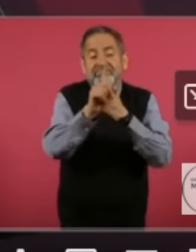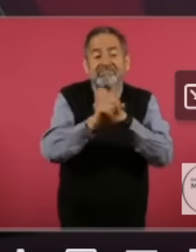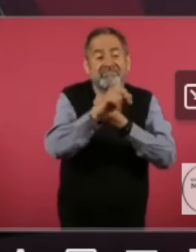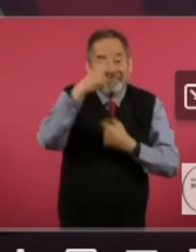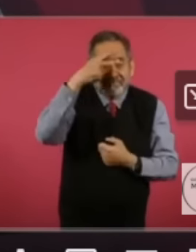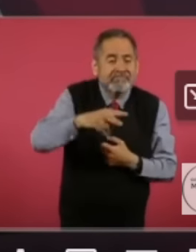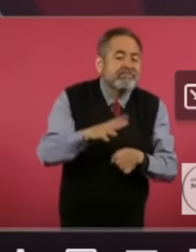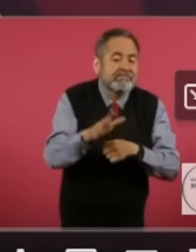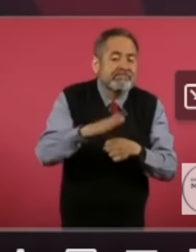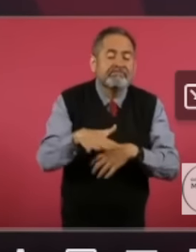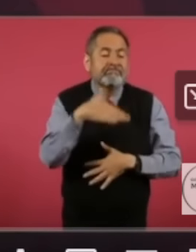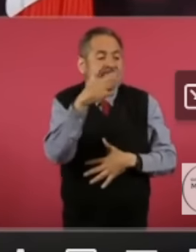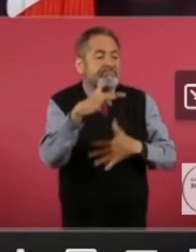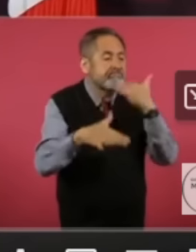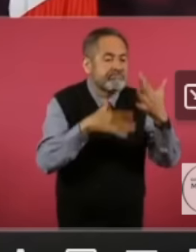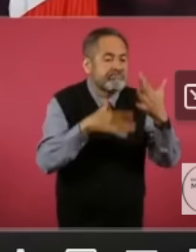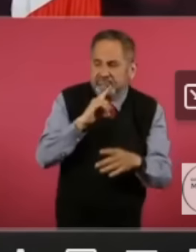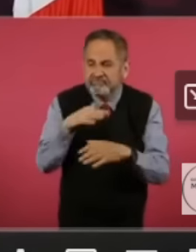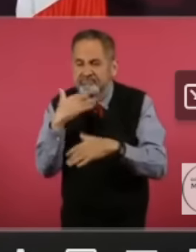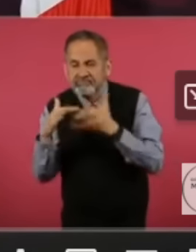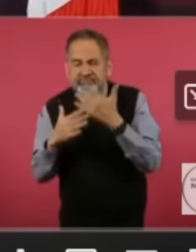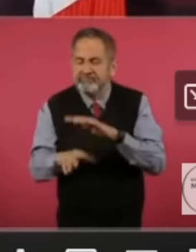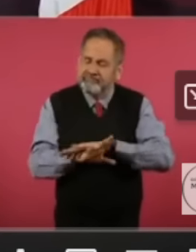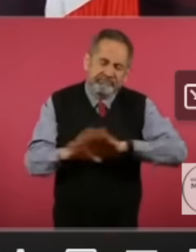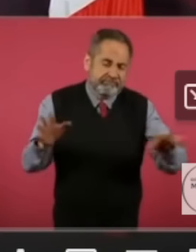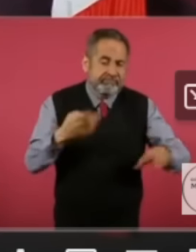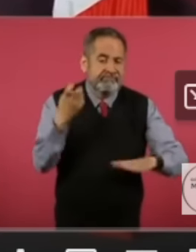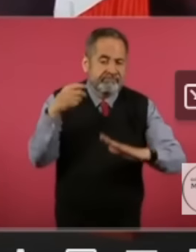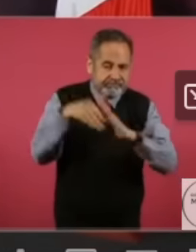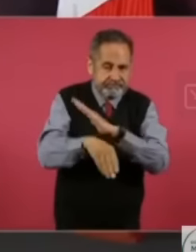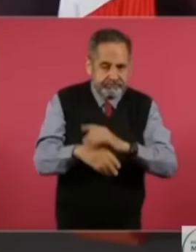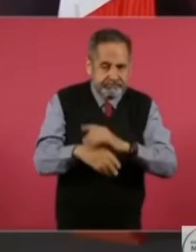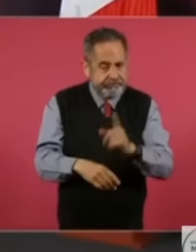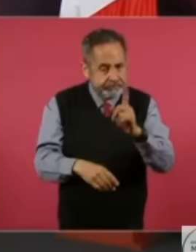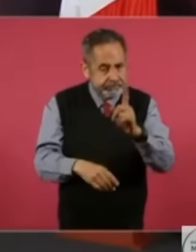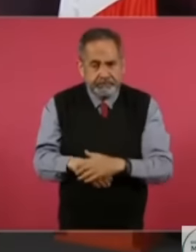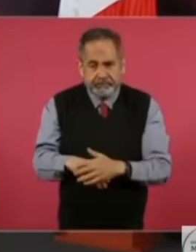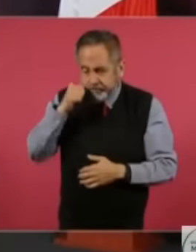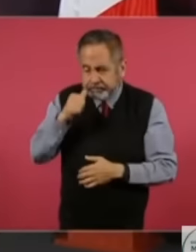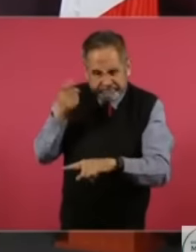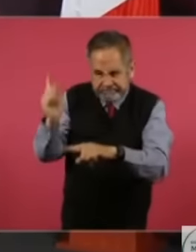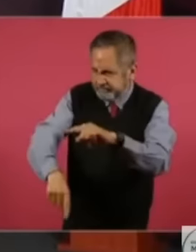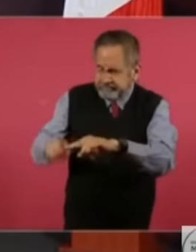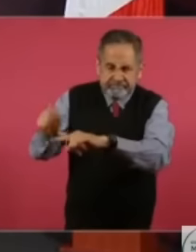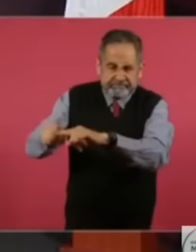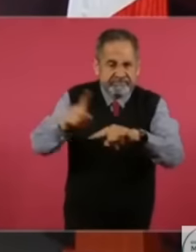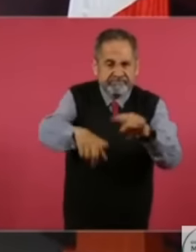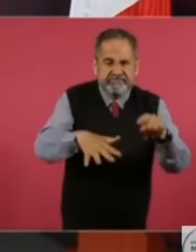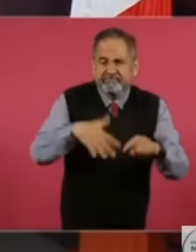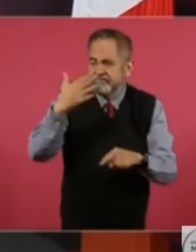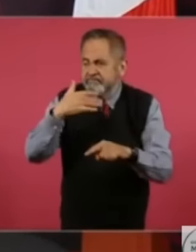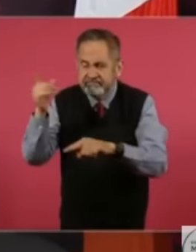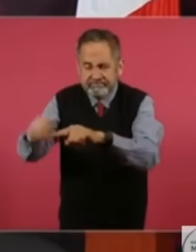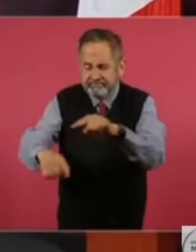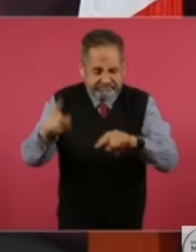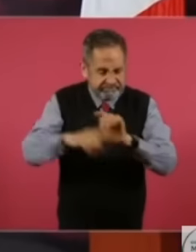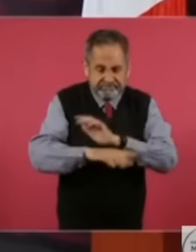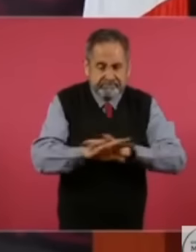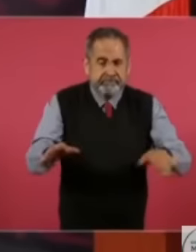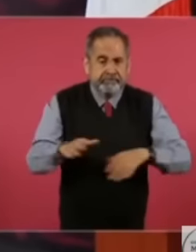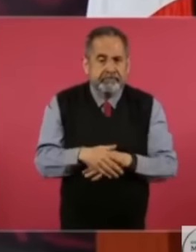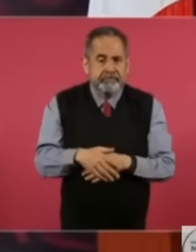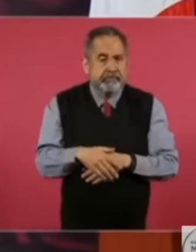todos ustedes. Escuchemos la respuesta del presidente. Hemos combatido la corrupción. Consideramos que nos